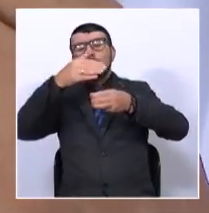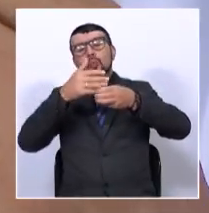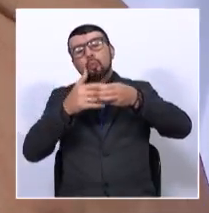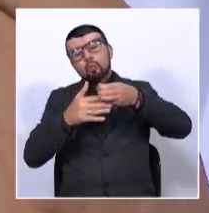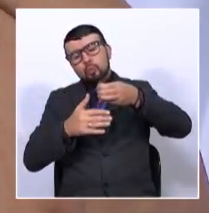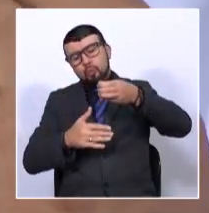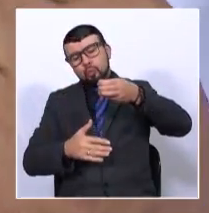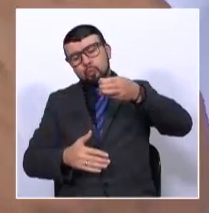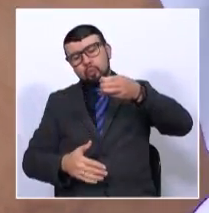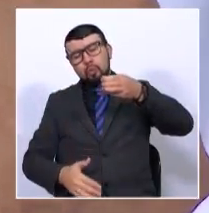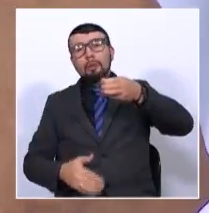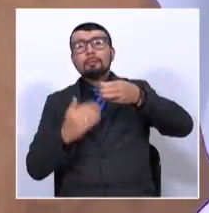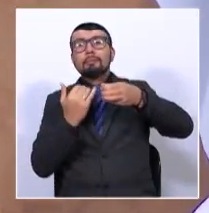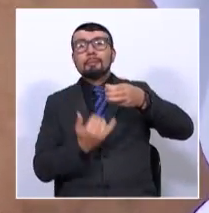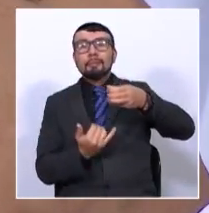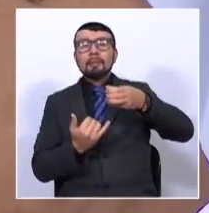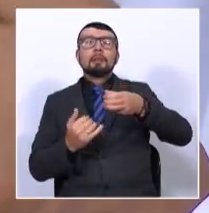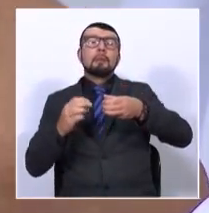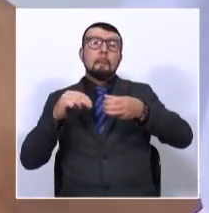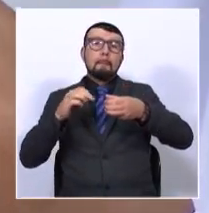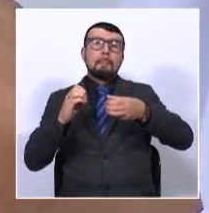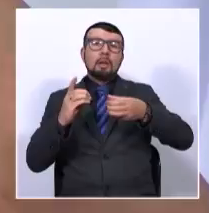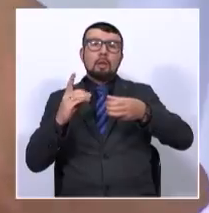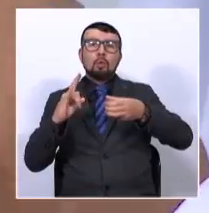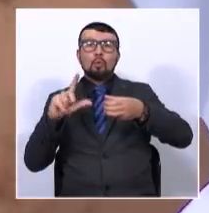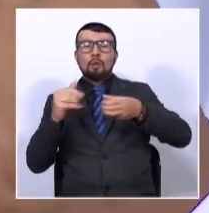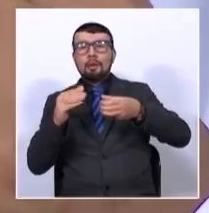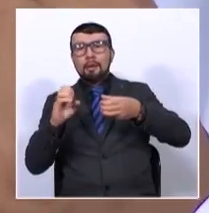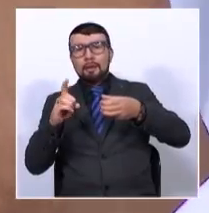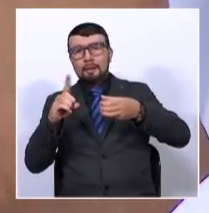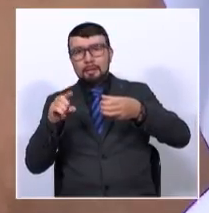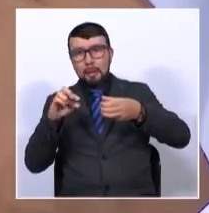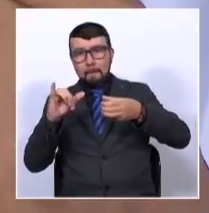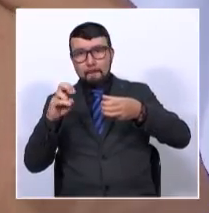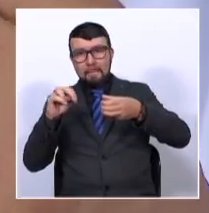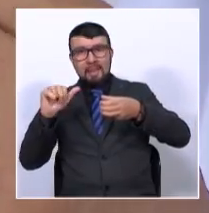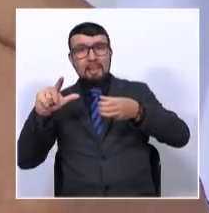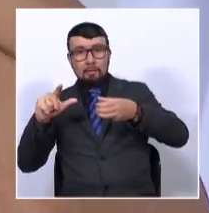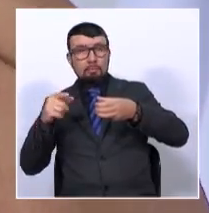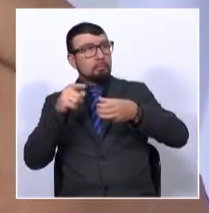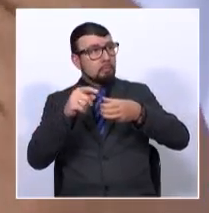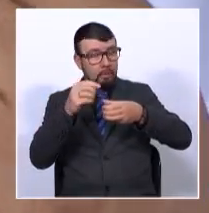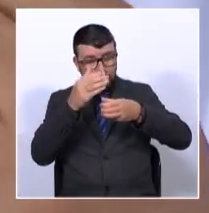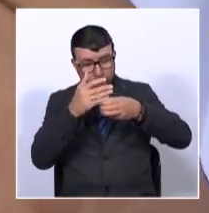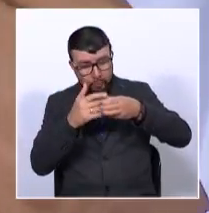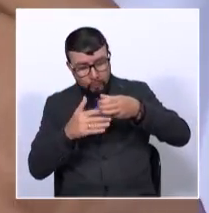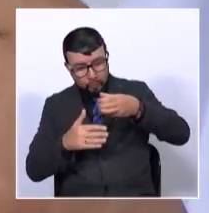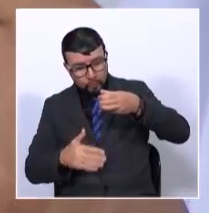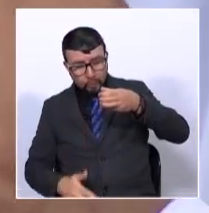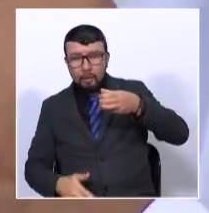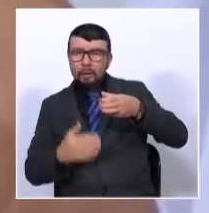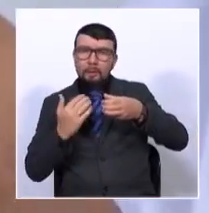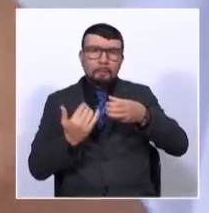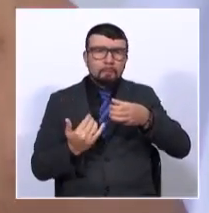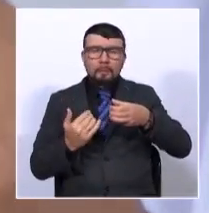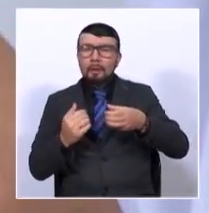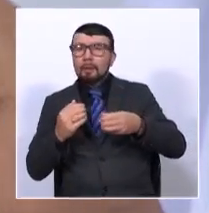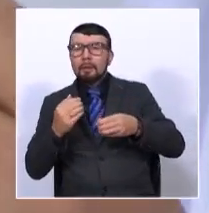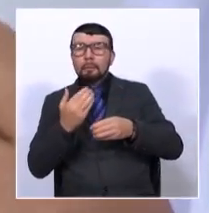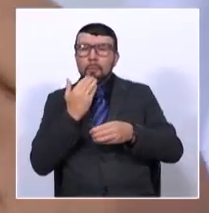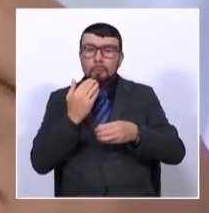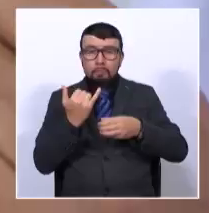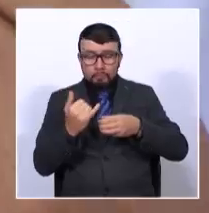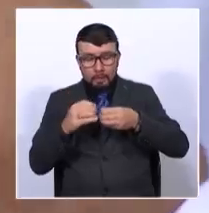puede haber compresión o problemas sobre esta estructura que se llama la médula espinal, y ella salen